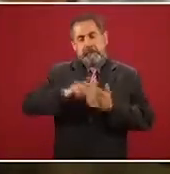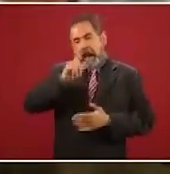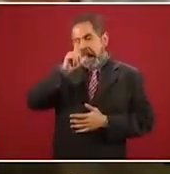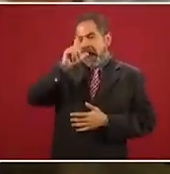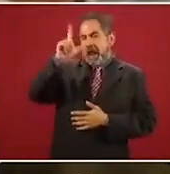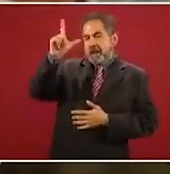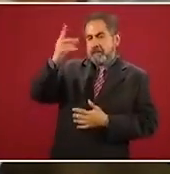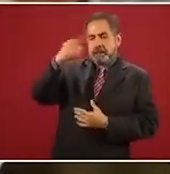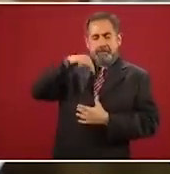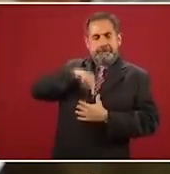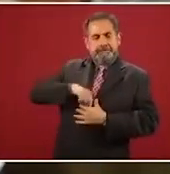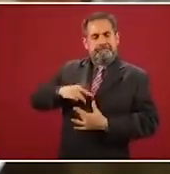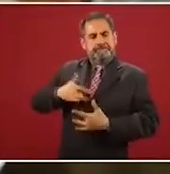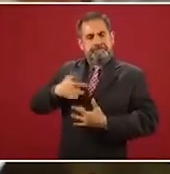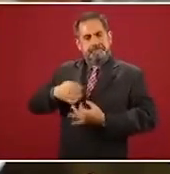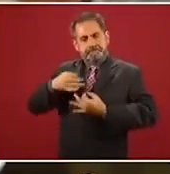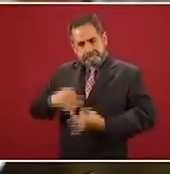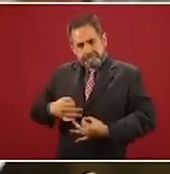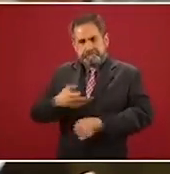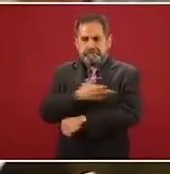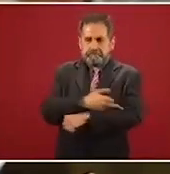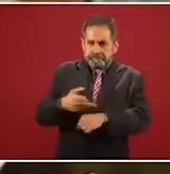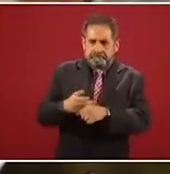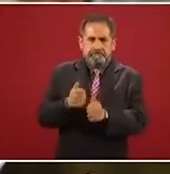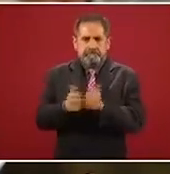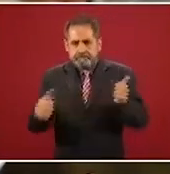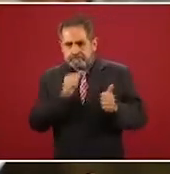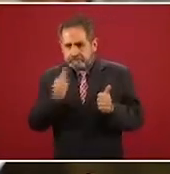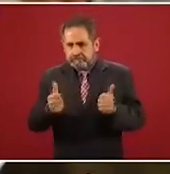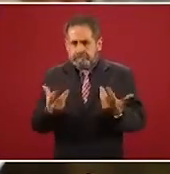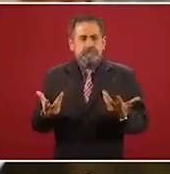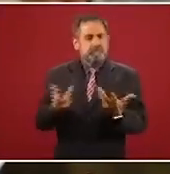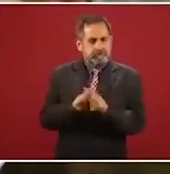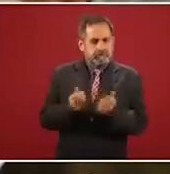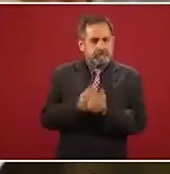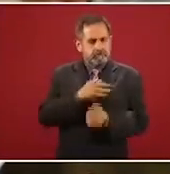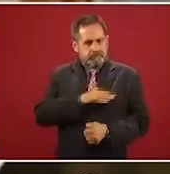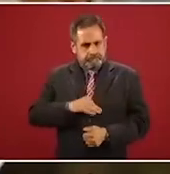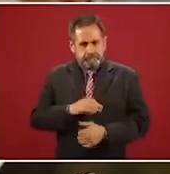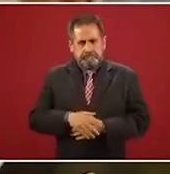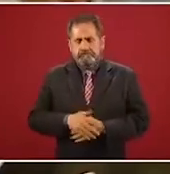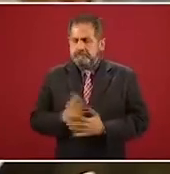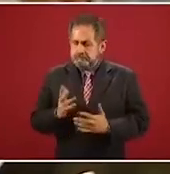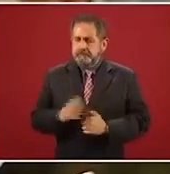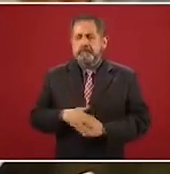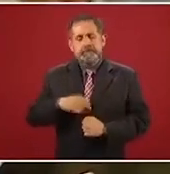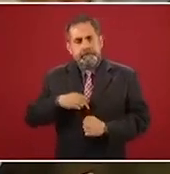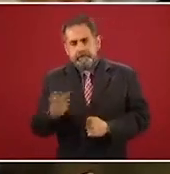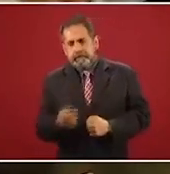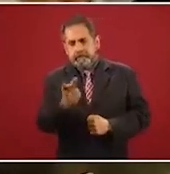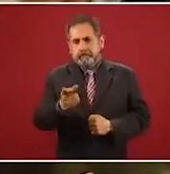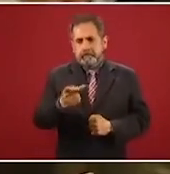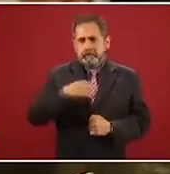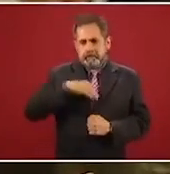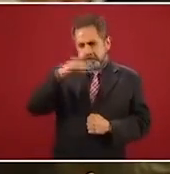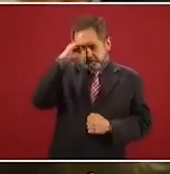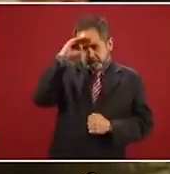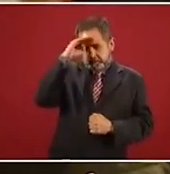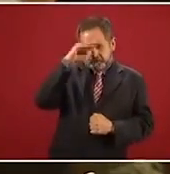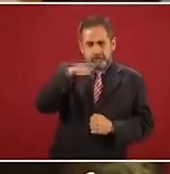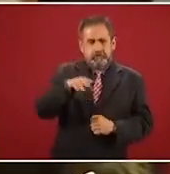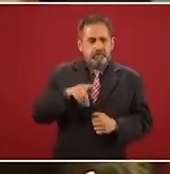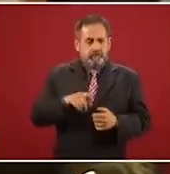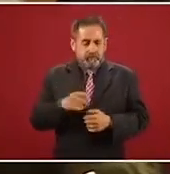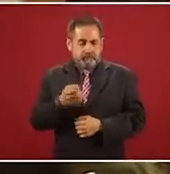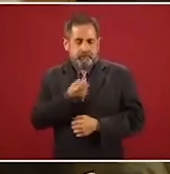para evitar la desintegración familiar y buscar la felicidad, la pregunta es si usted considera que la salud